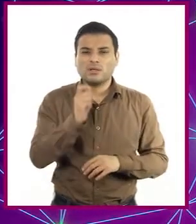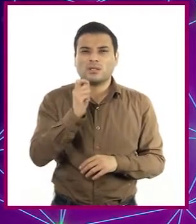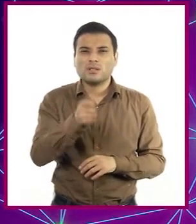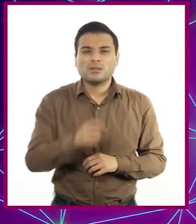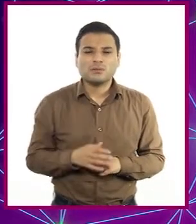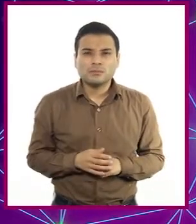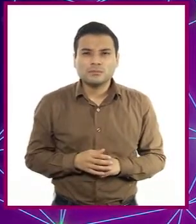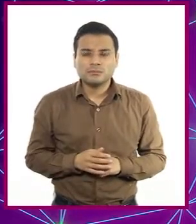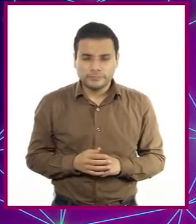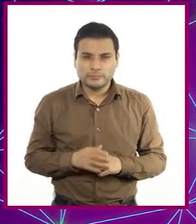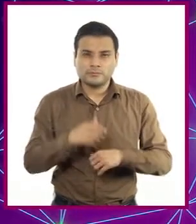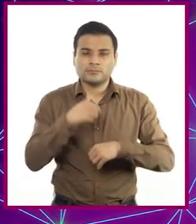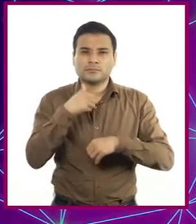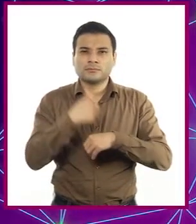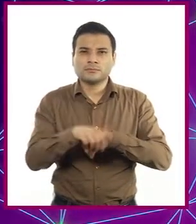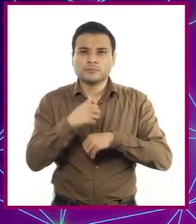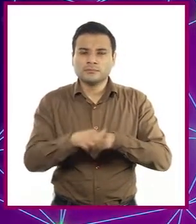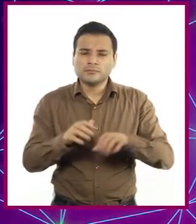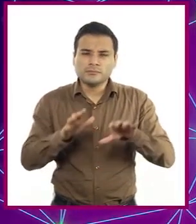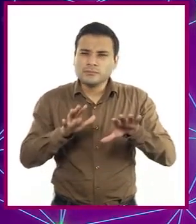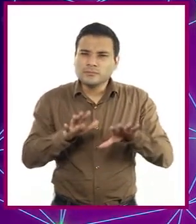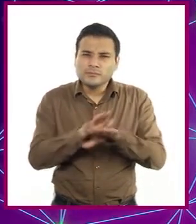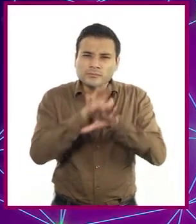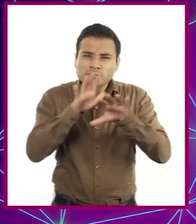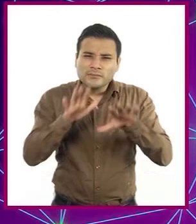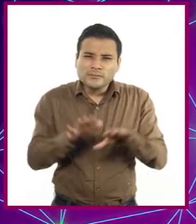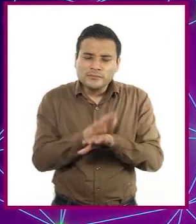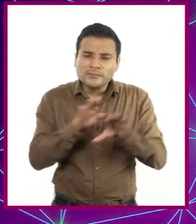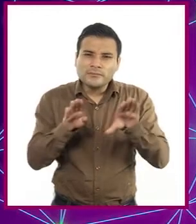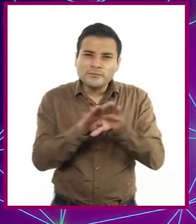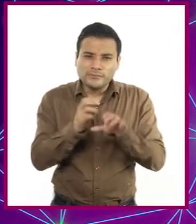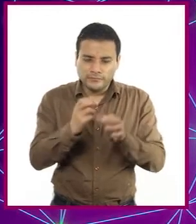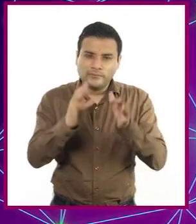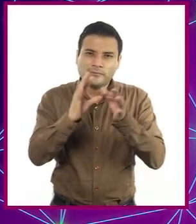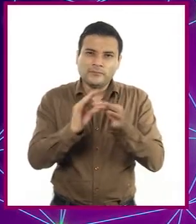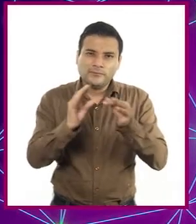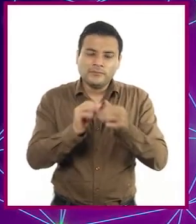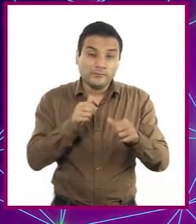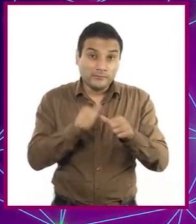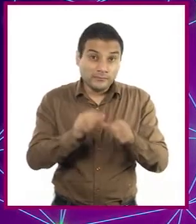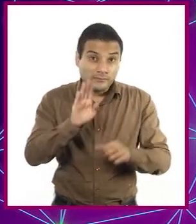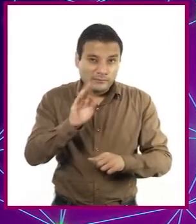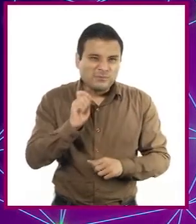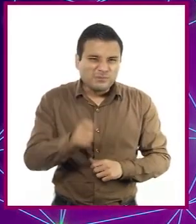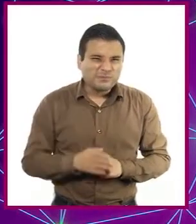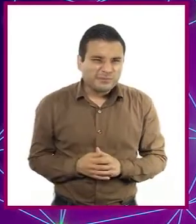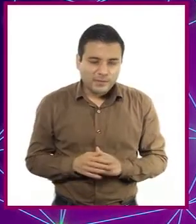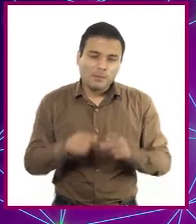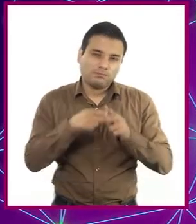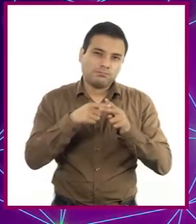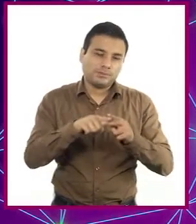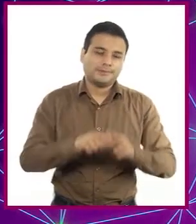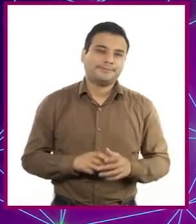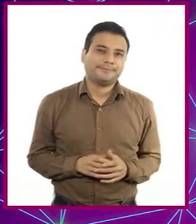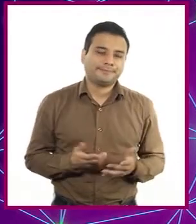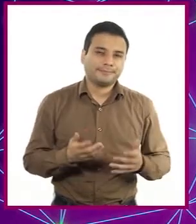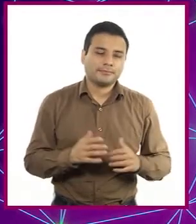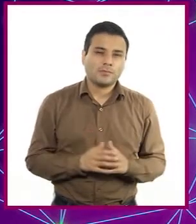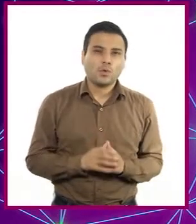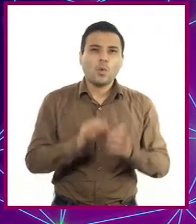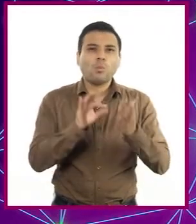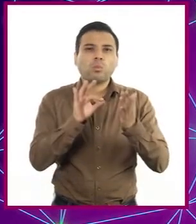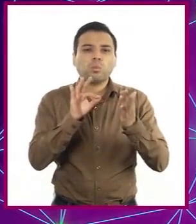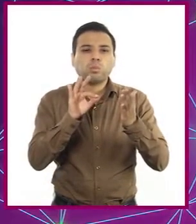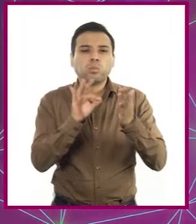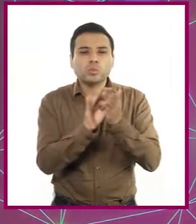cómo cambia una variable en función de la otra. Y la letra b es la ordenada al origen, es decir, el punto por